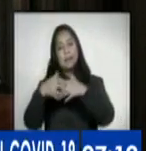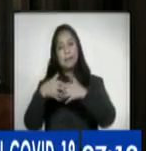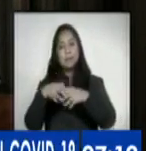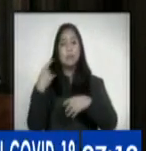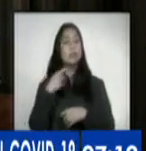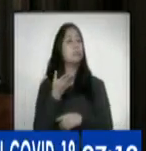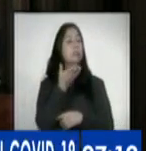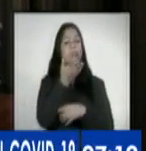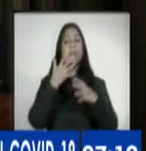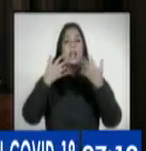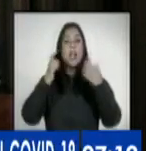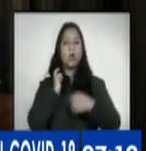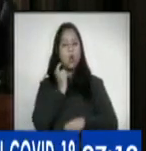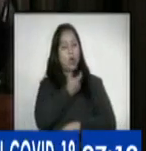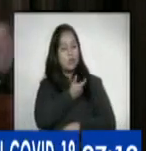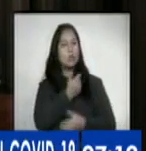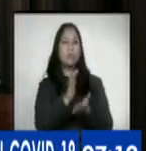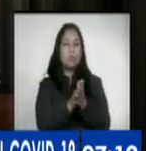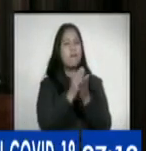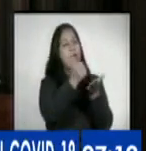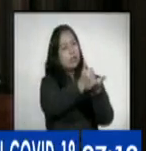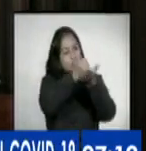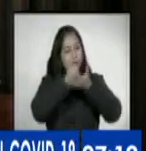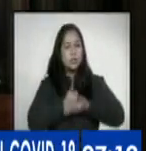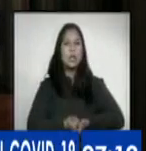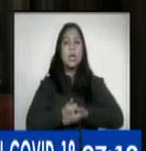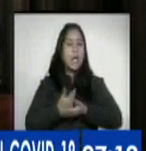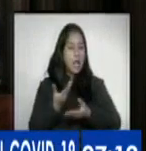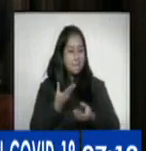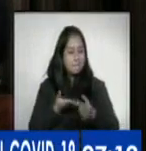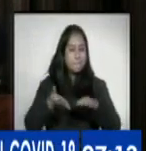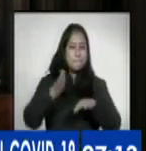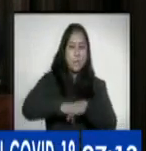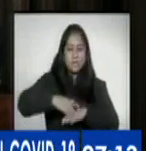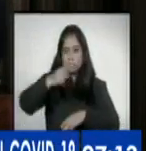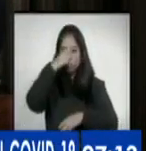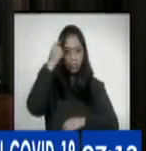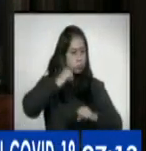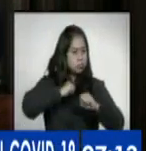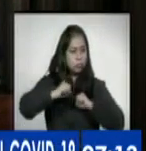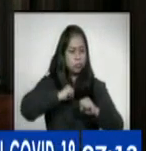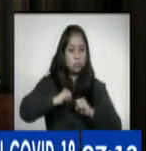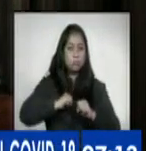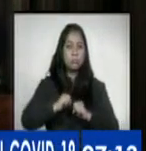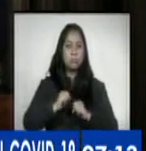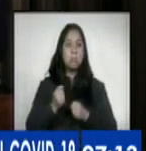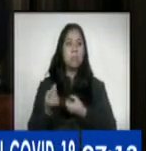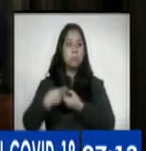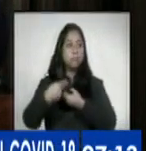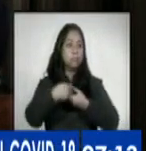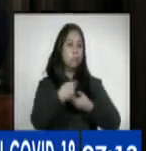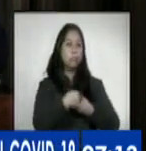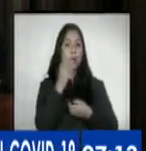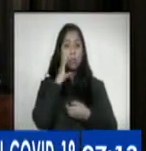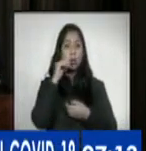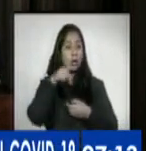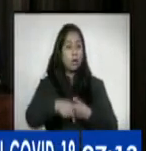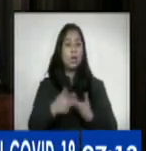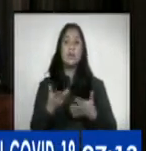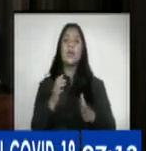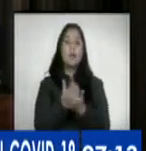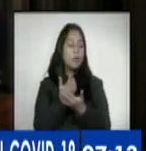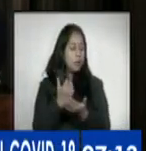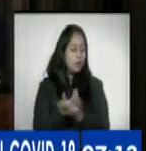Congreso de la República que nos ayude a que generemos empleo para que podamos frenar este bache económico que forzosamente